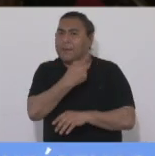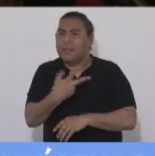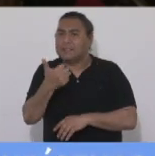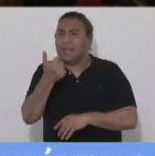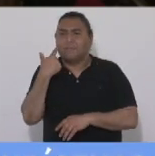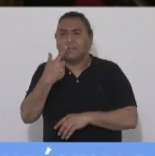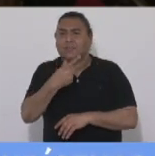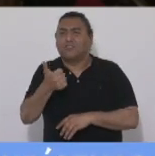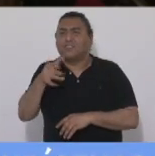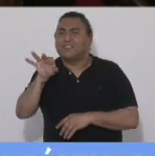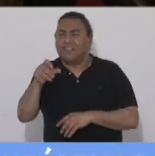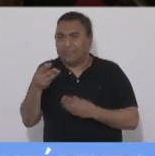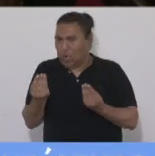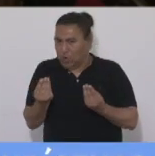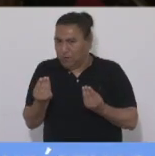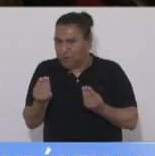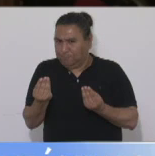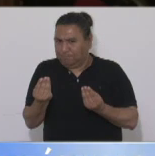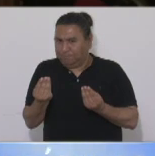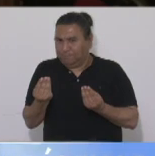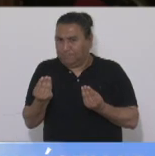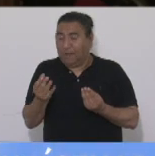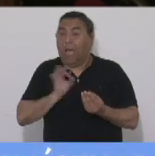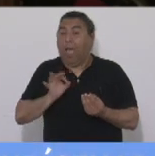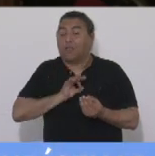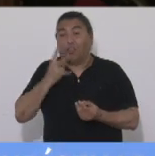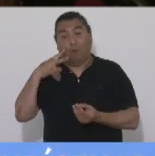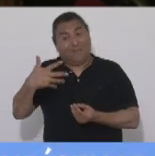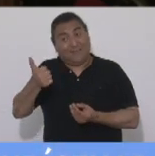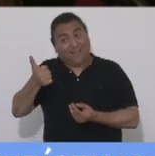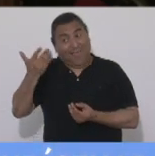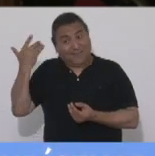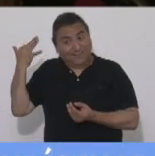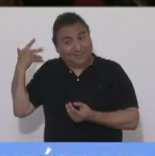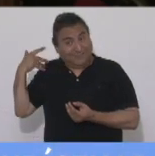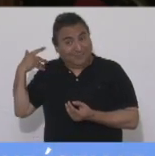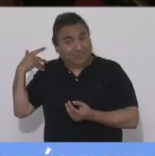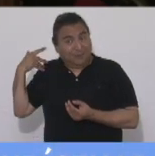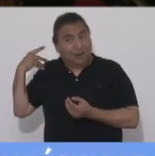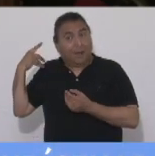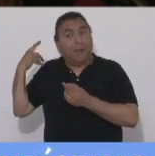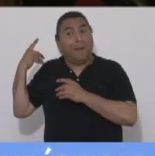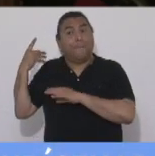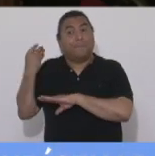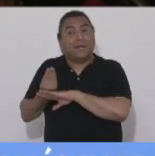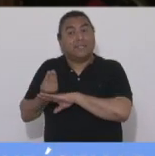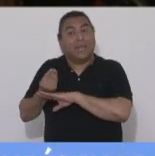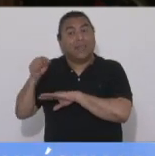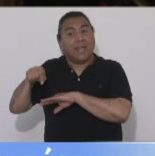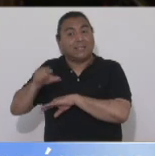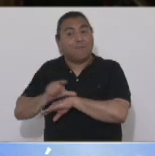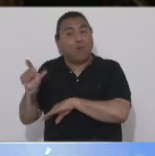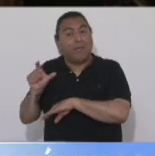26.160? Surge justamente en el año 2006, durante la gestión del expresidente